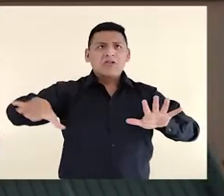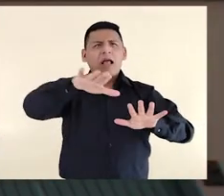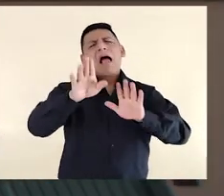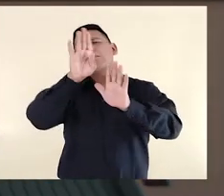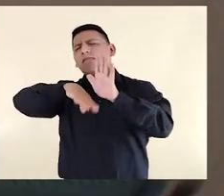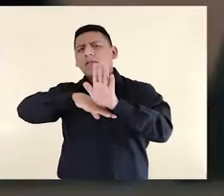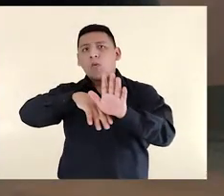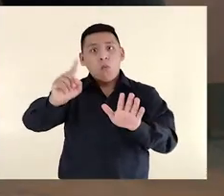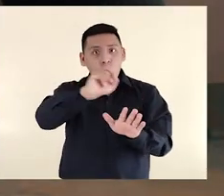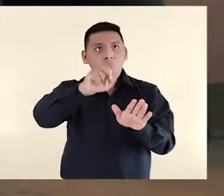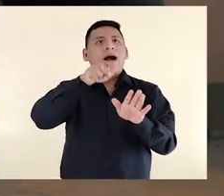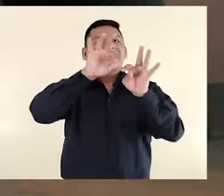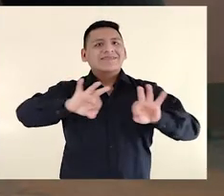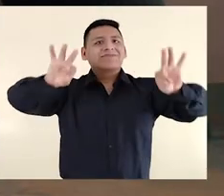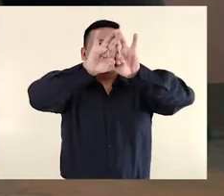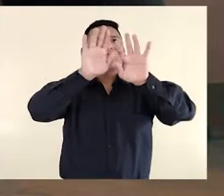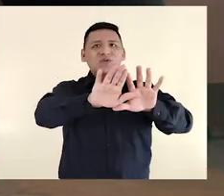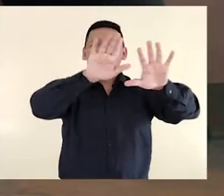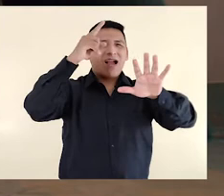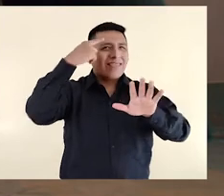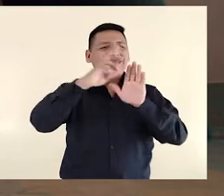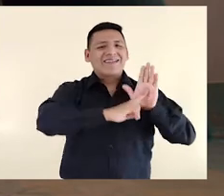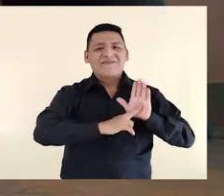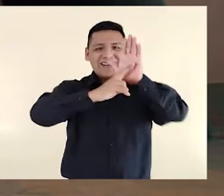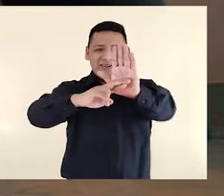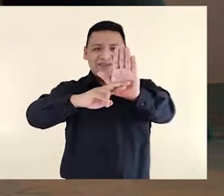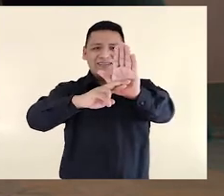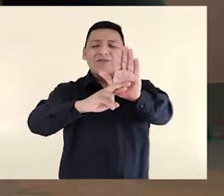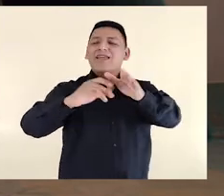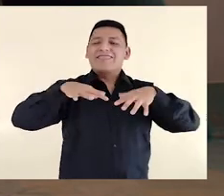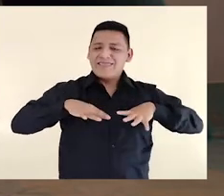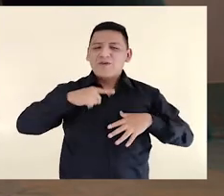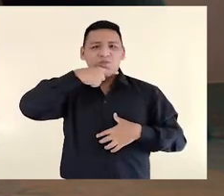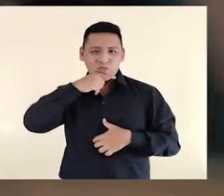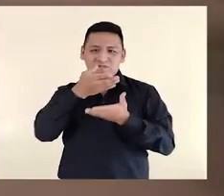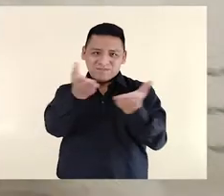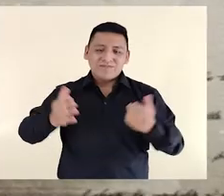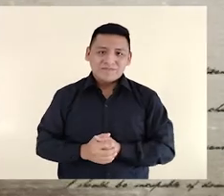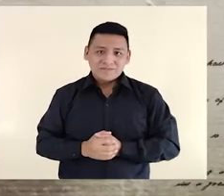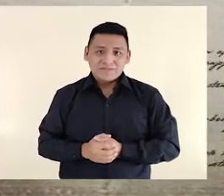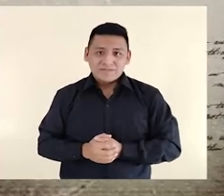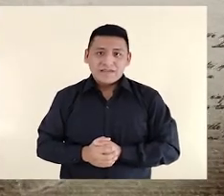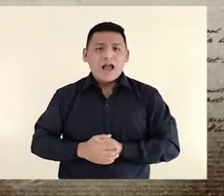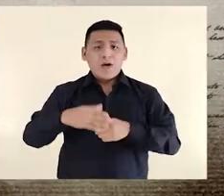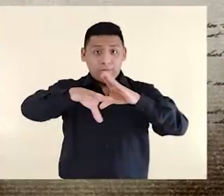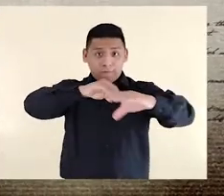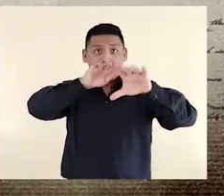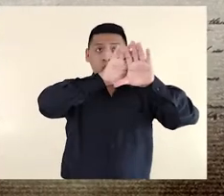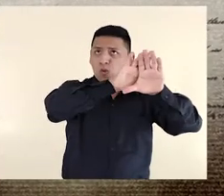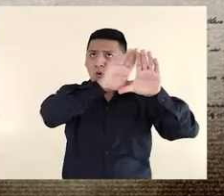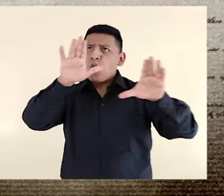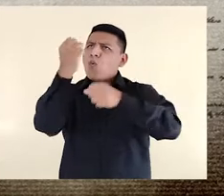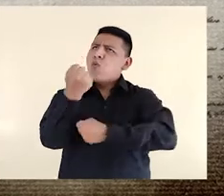sobria, y más que ser un demérito, es más bien un reflejo de lo que debería ser una dama de la nobleza, austera en sus maneras